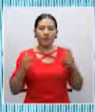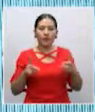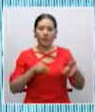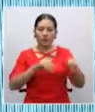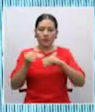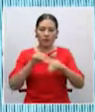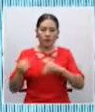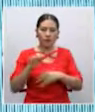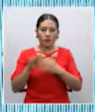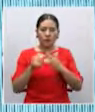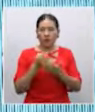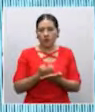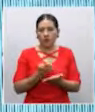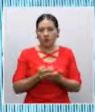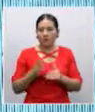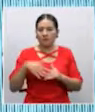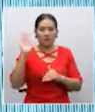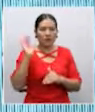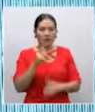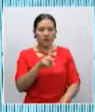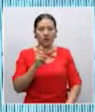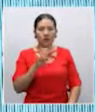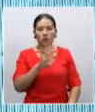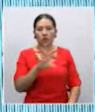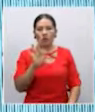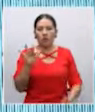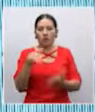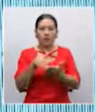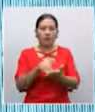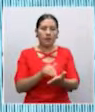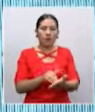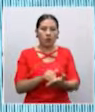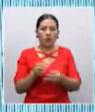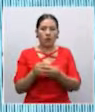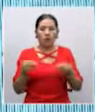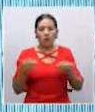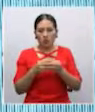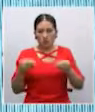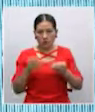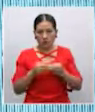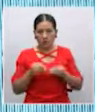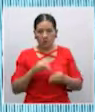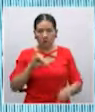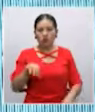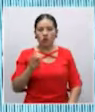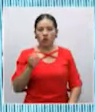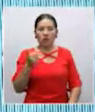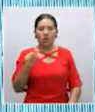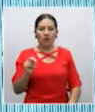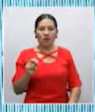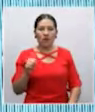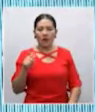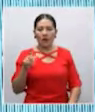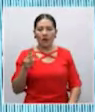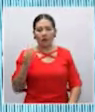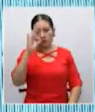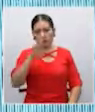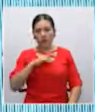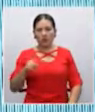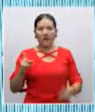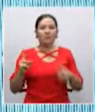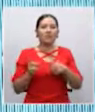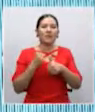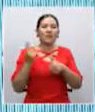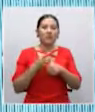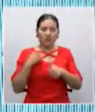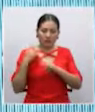movimiento económico de más de 149 millones de dólares. Joan Almanza, de 20 años de edad, fue el